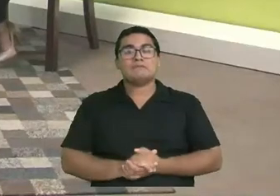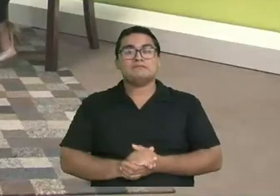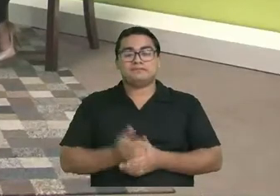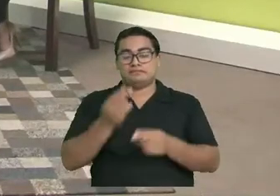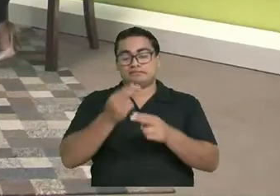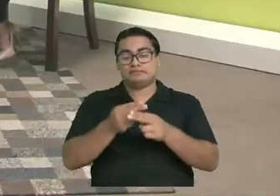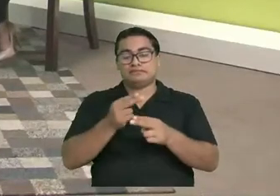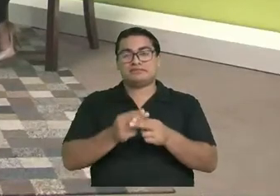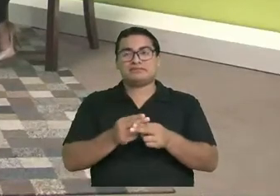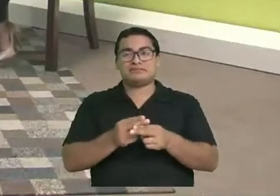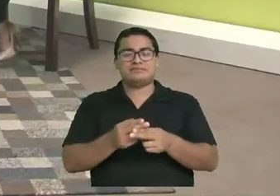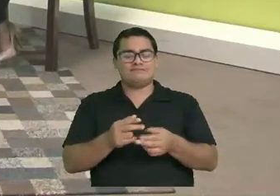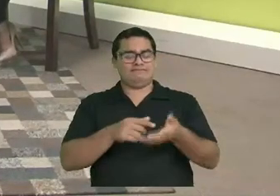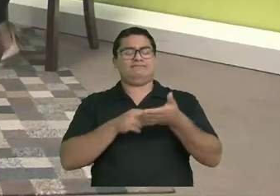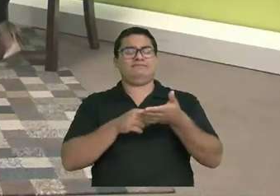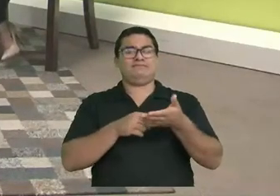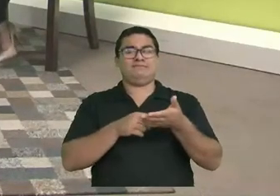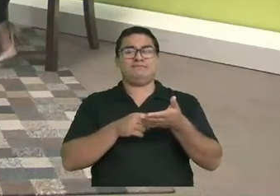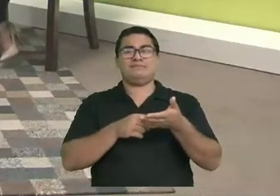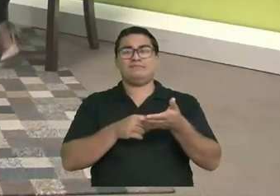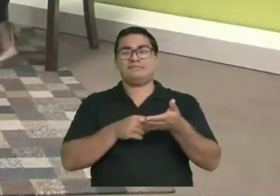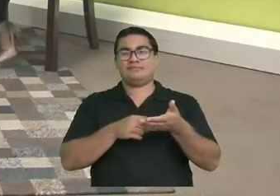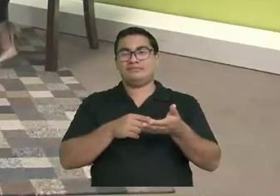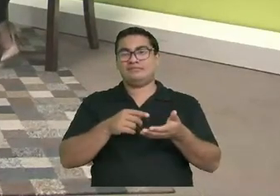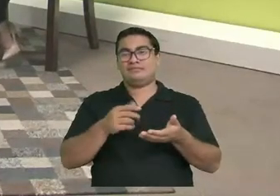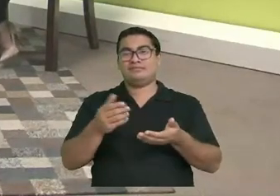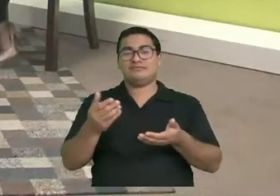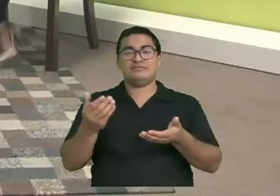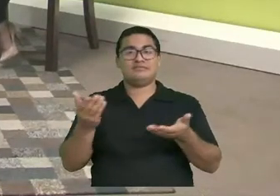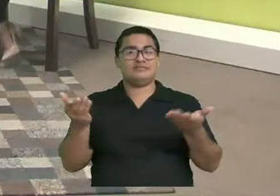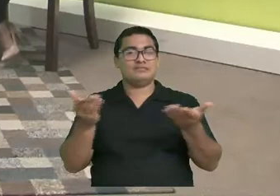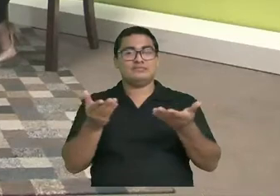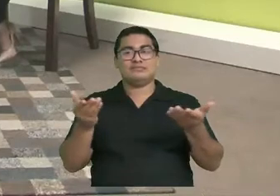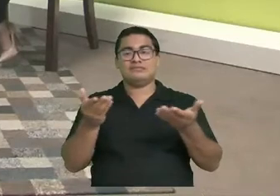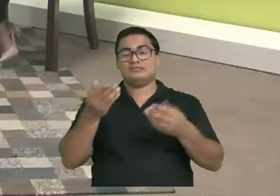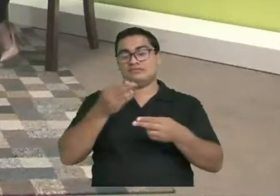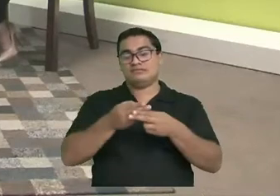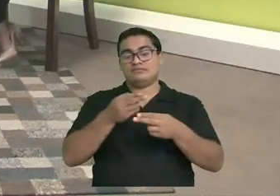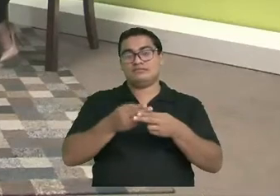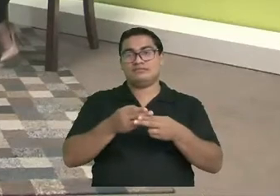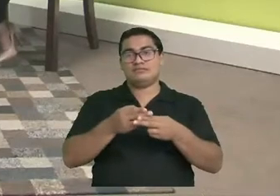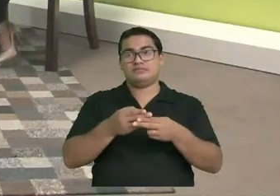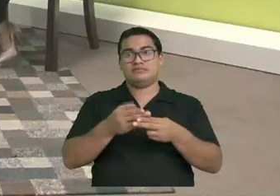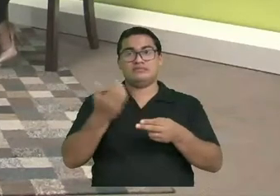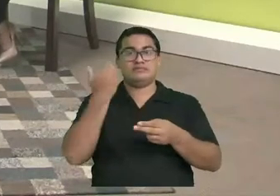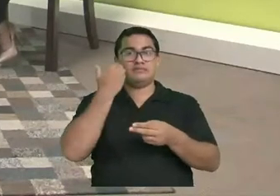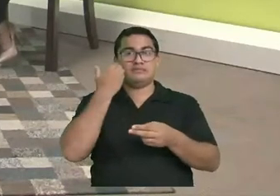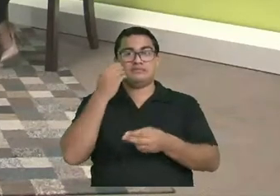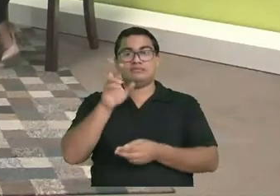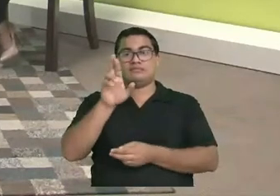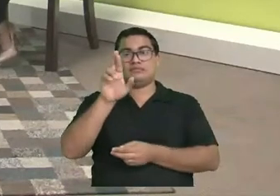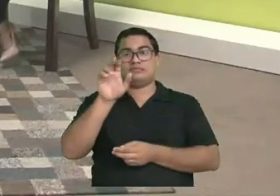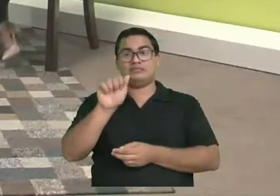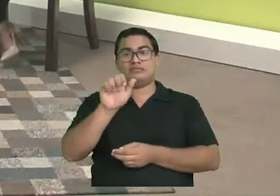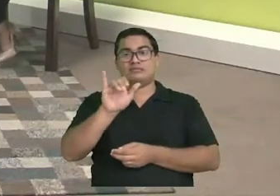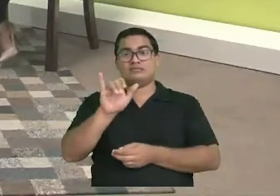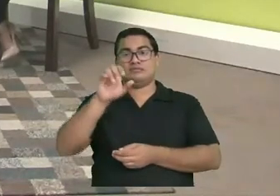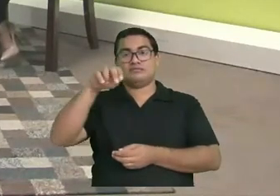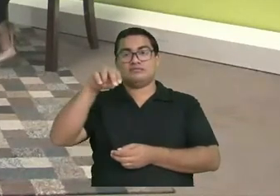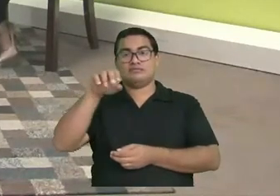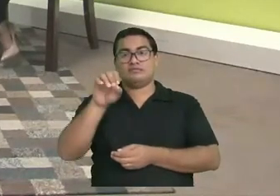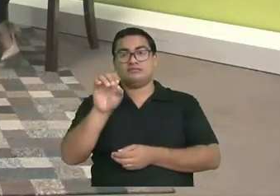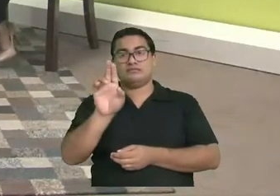nombre también es raro, doctora, esta enfermedad. Así es. Es un síndrome. Se le conoce como síndrome de Raynaud o enfermedad de